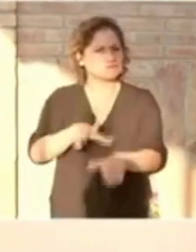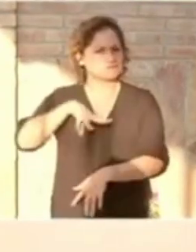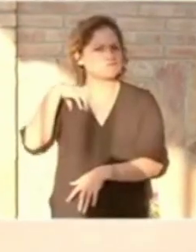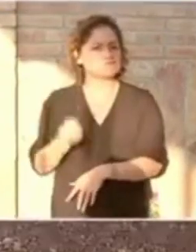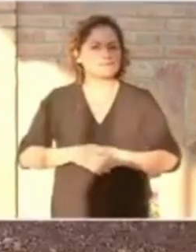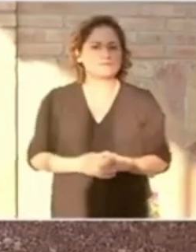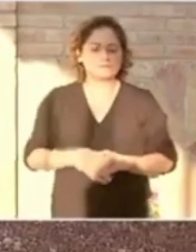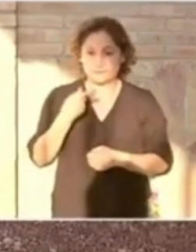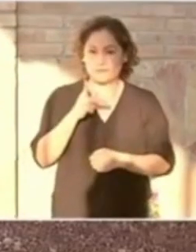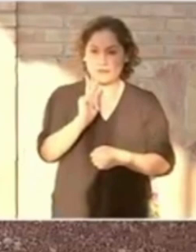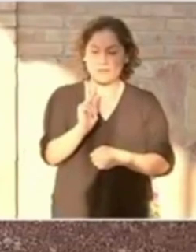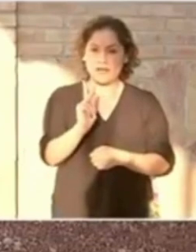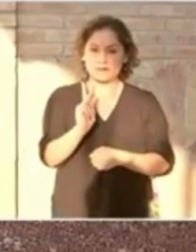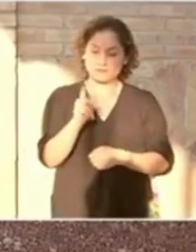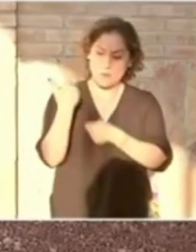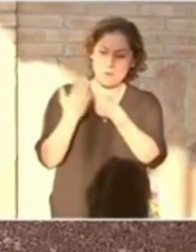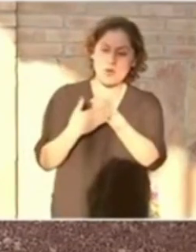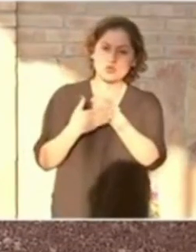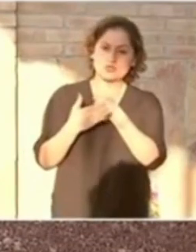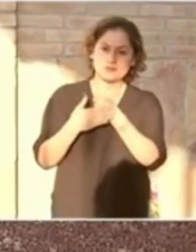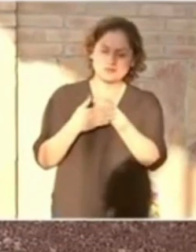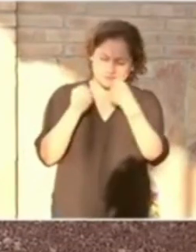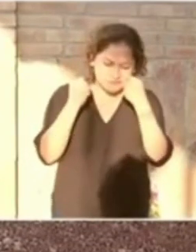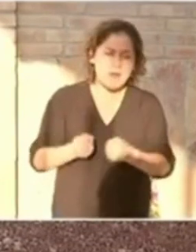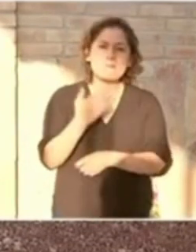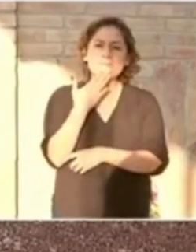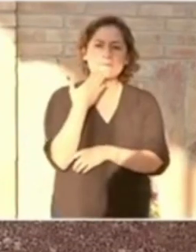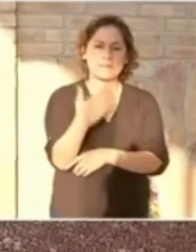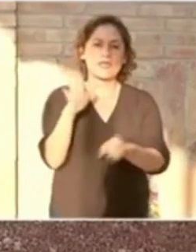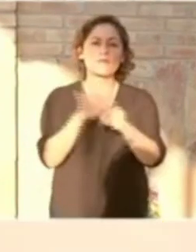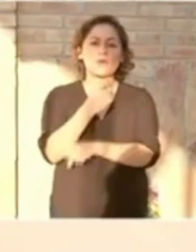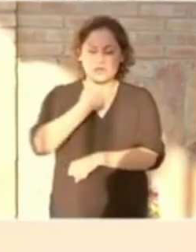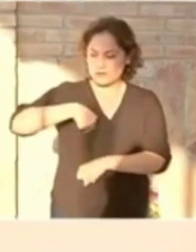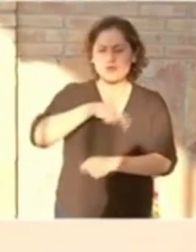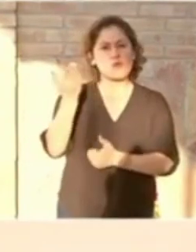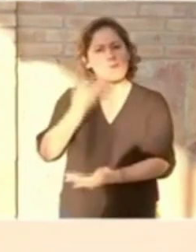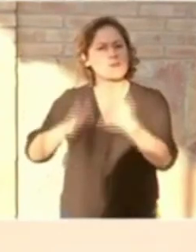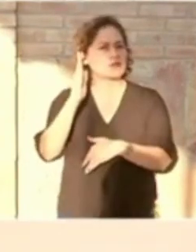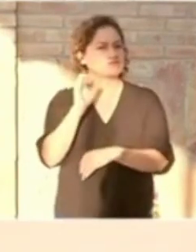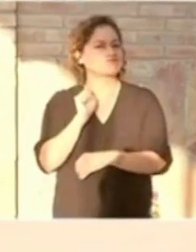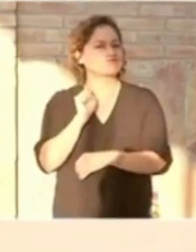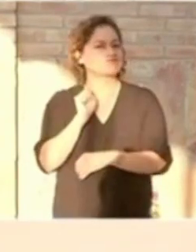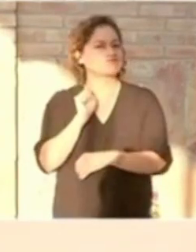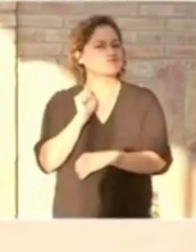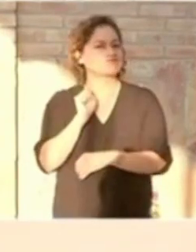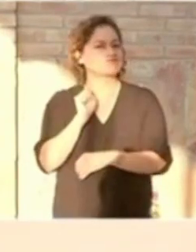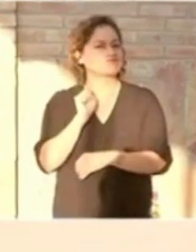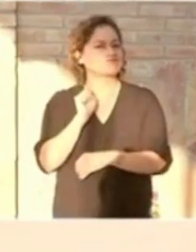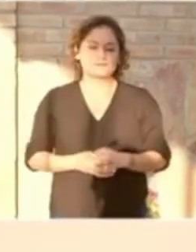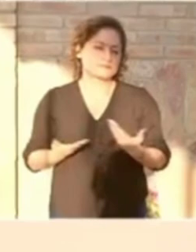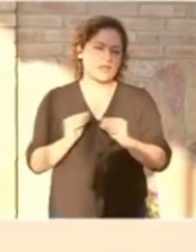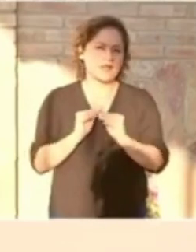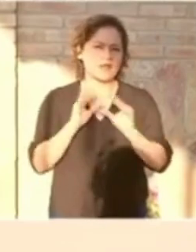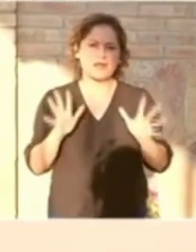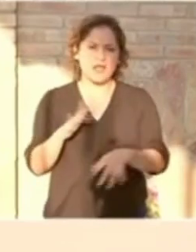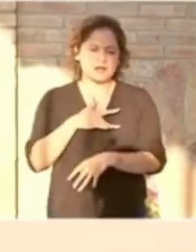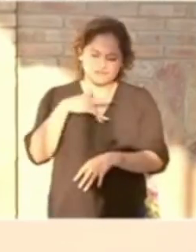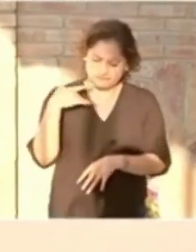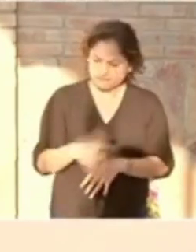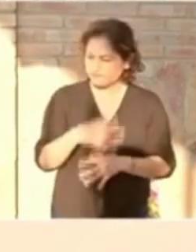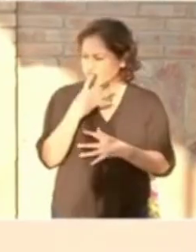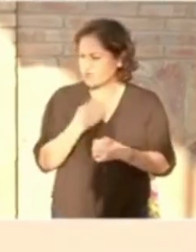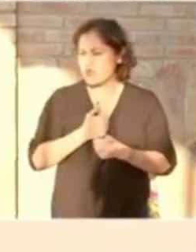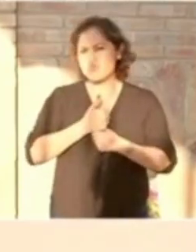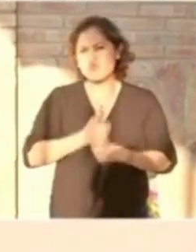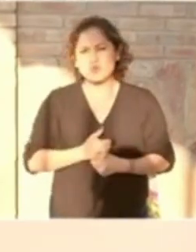el resultado va a ser bueno, porque vamos a salir adelante con todo el dolor, con todo el sufrimiento,